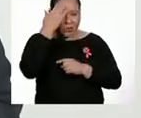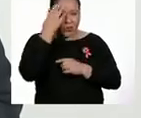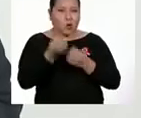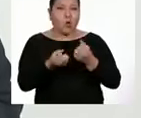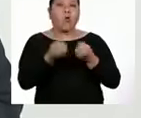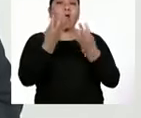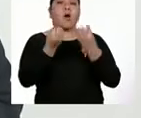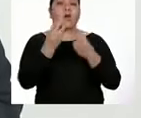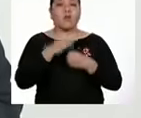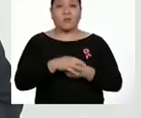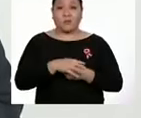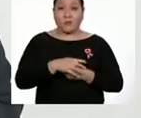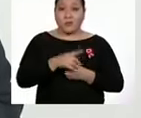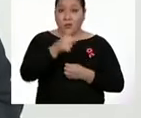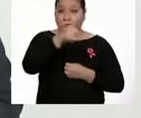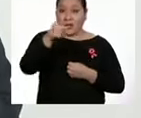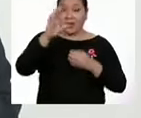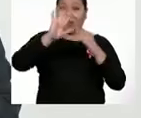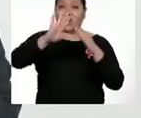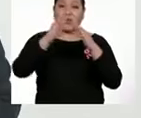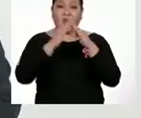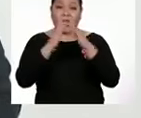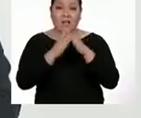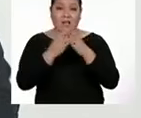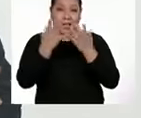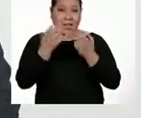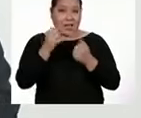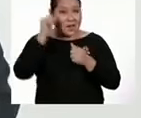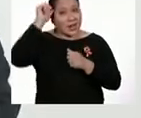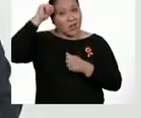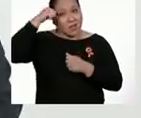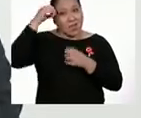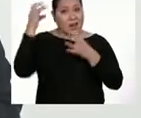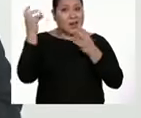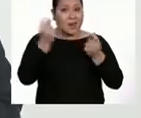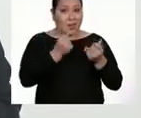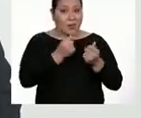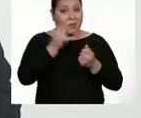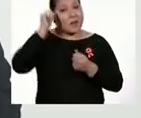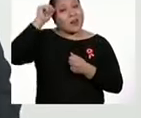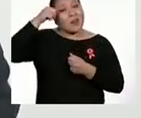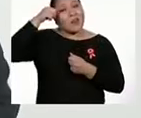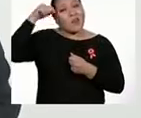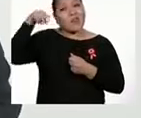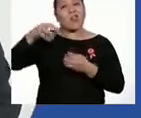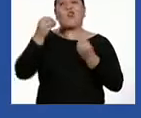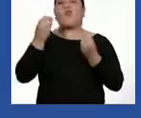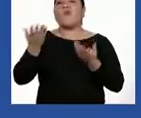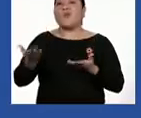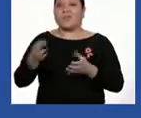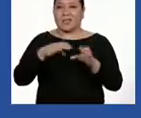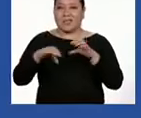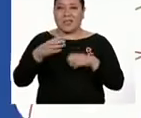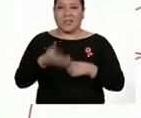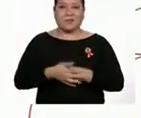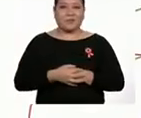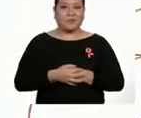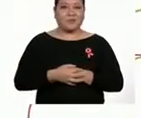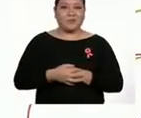les parece a todas y todos en casa si hacemos un repaso rápido como para recordar cómo era?